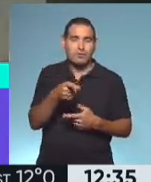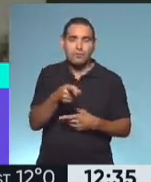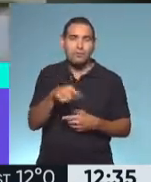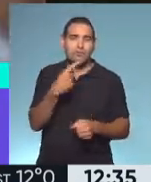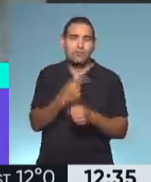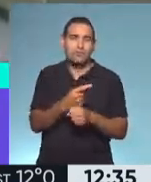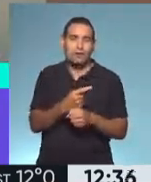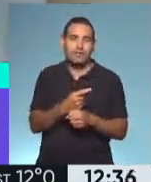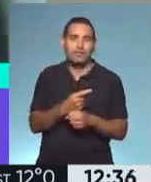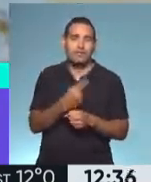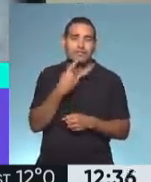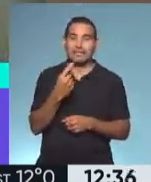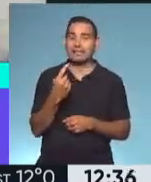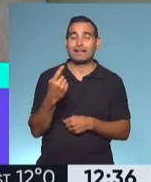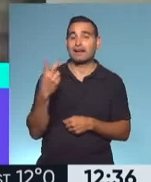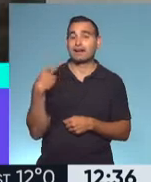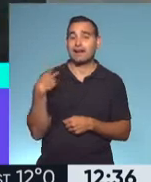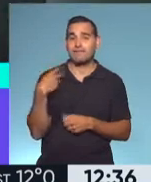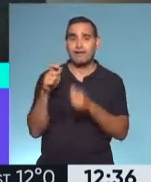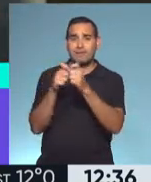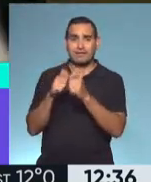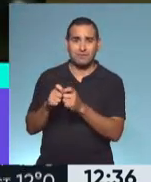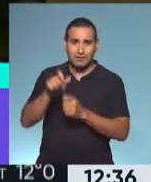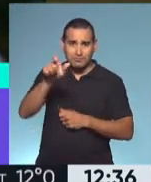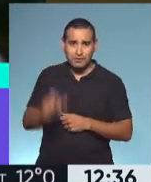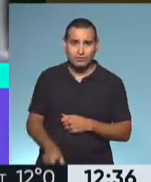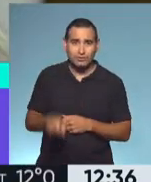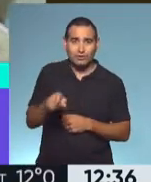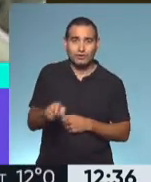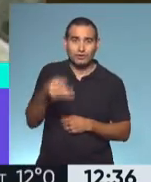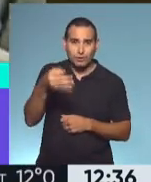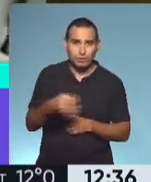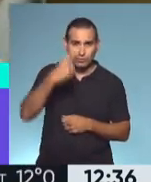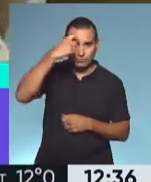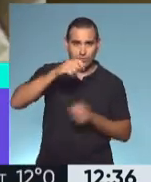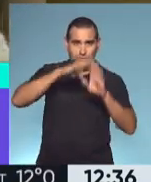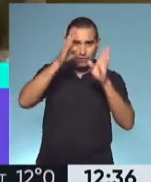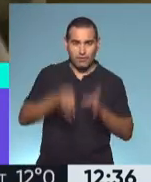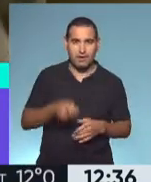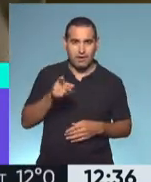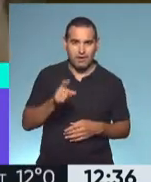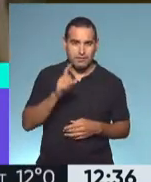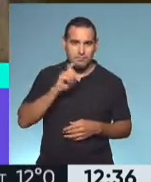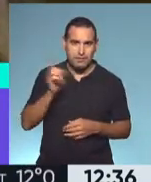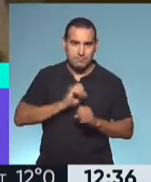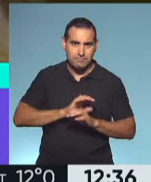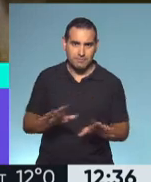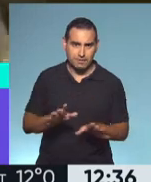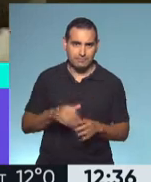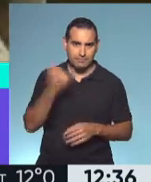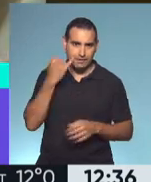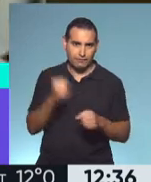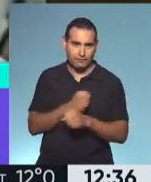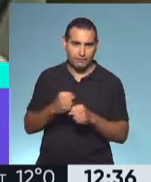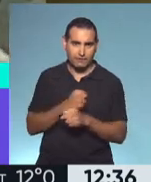puede dejar como gerente de mantenimiento a alguien cuyo procesamiento en la Cámara Penal por negligencia criminal en el transporte público ha sido